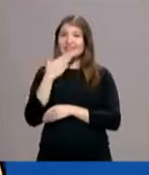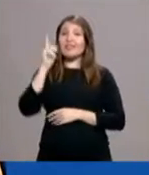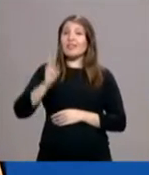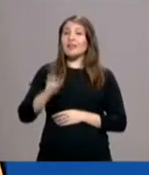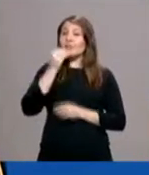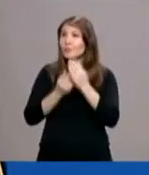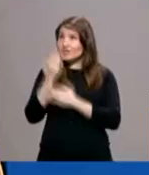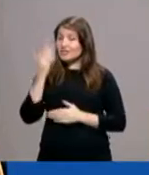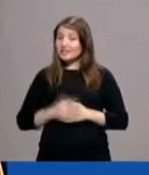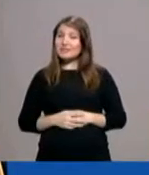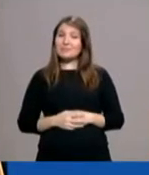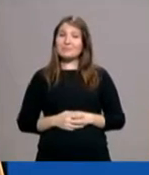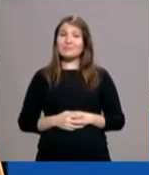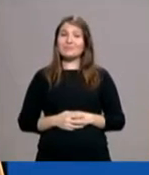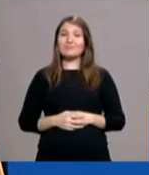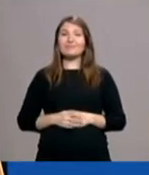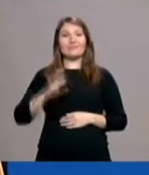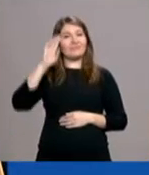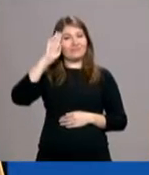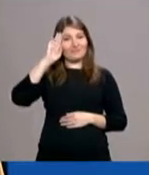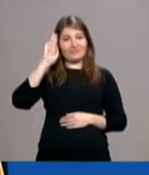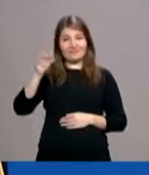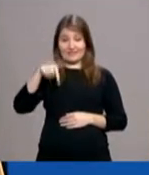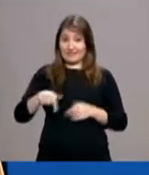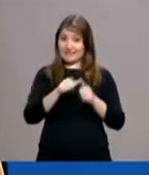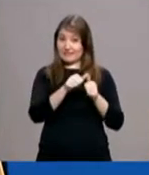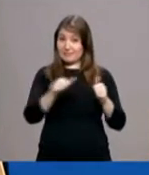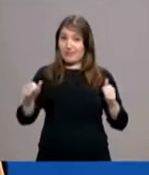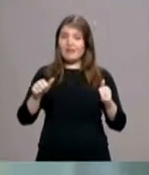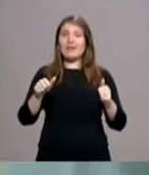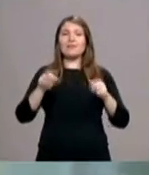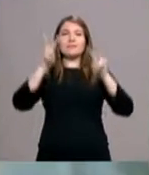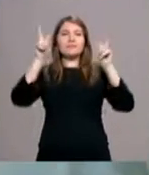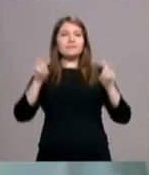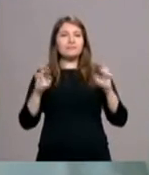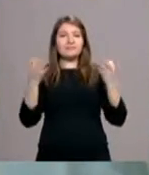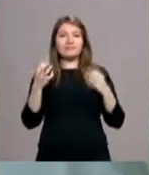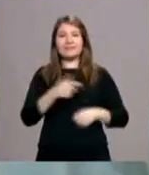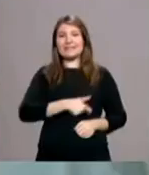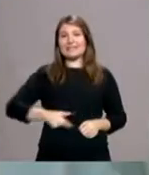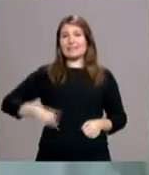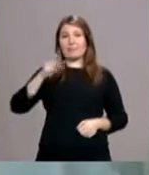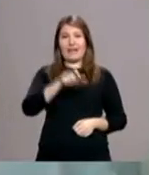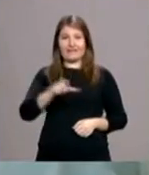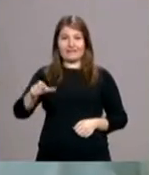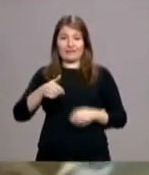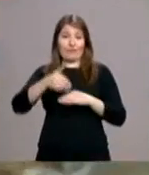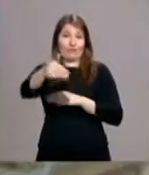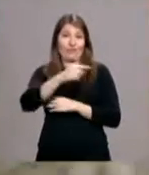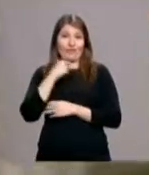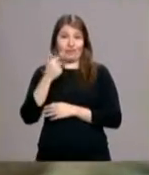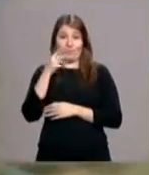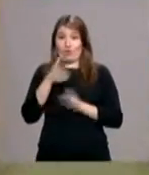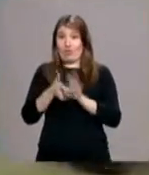buenos días. Hola, ¿qué tal? Esta semana hablamos de seminaristas. Nos adelantamos un poquito al día del